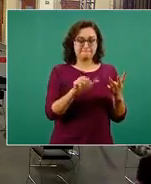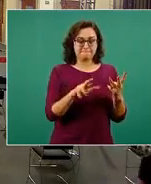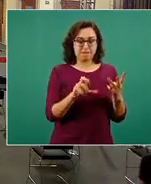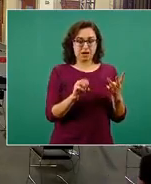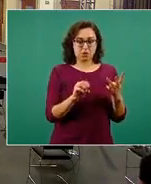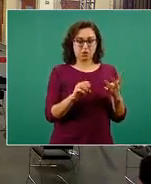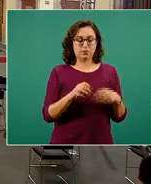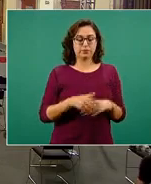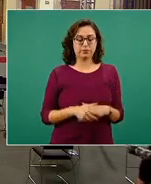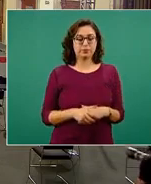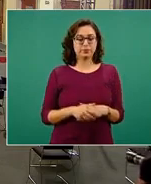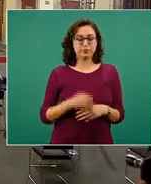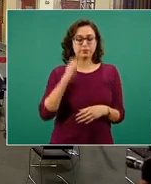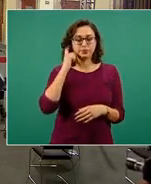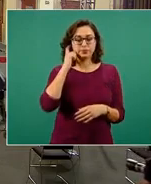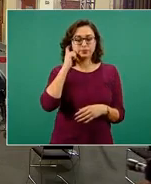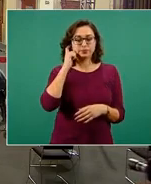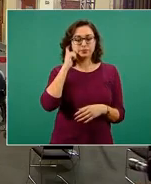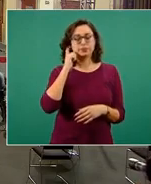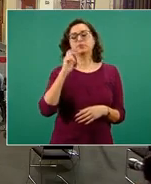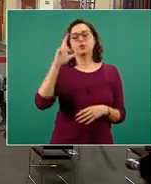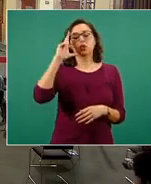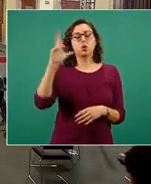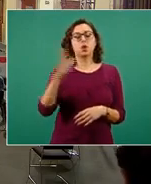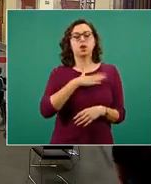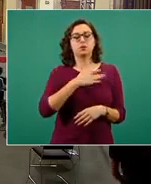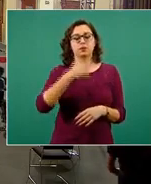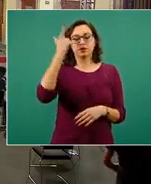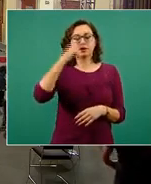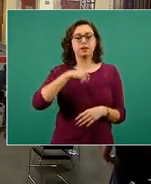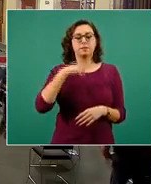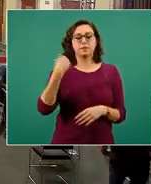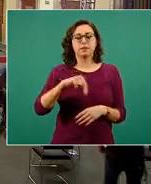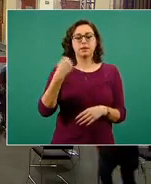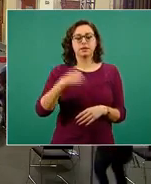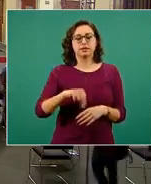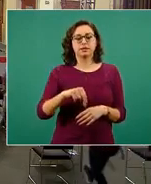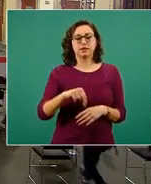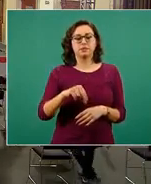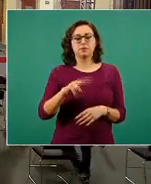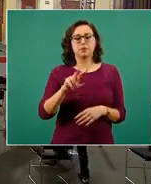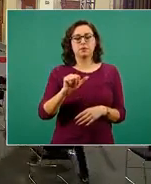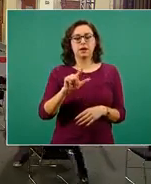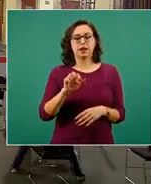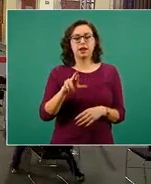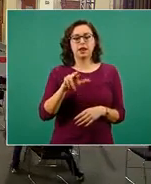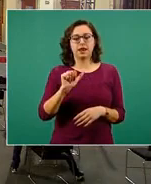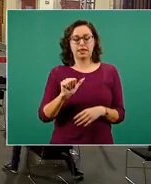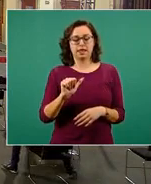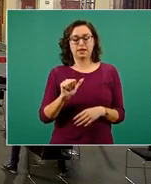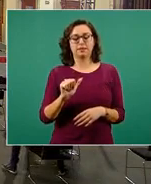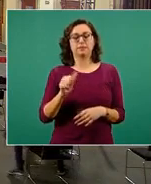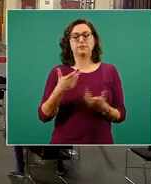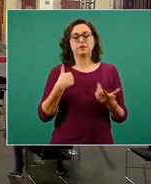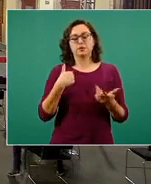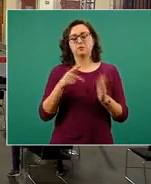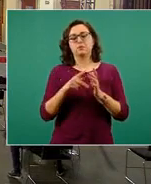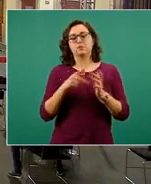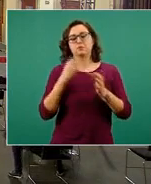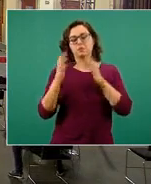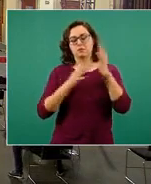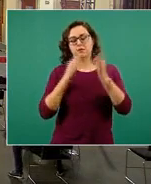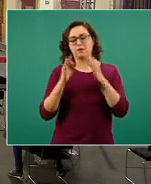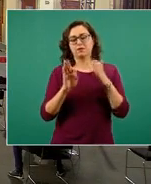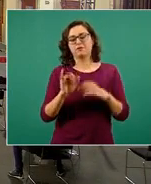favor. Hola, buenas noches. Valeria León del financiero Bloomberg. Doctor Gatell, preguntarle, hubo un cambio de trayectoria en